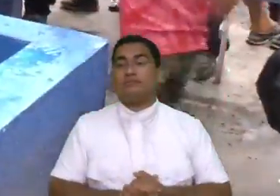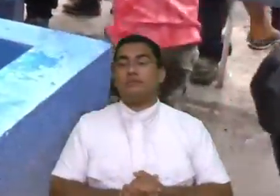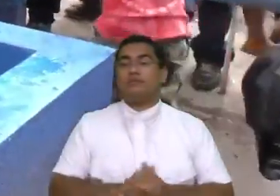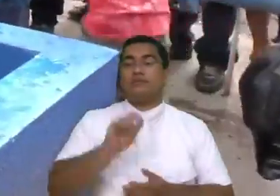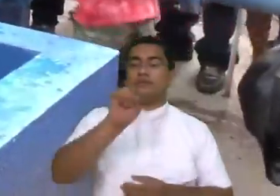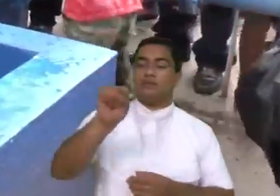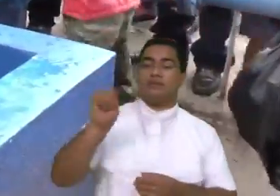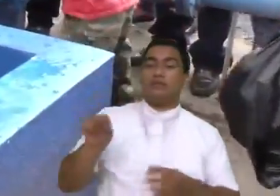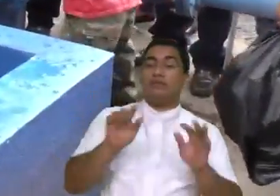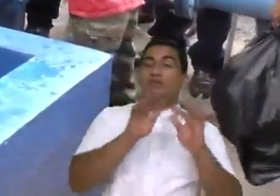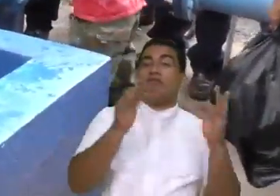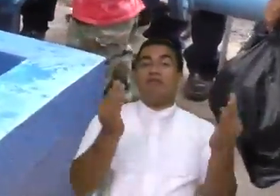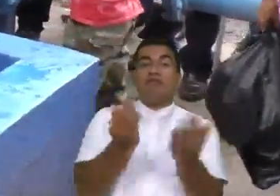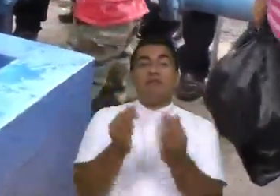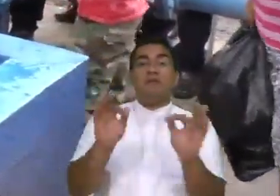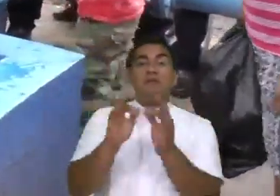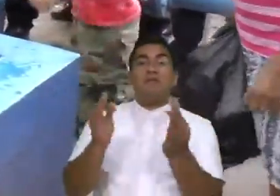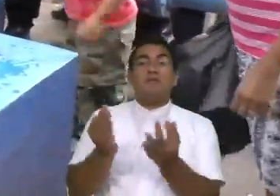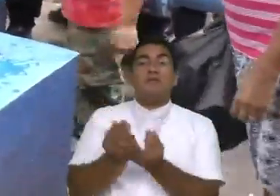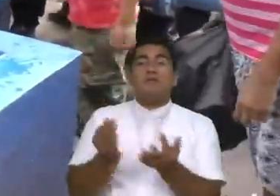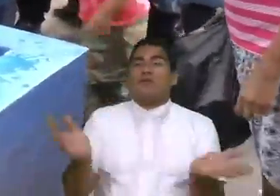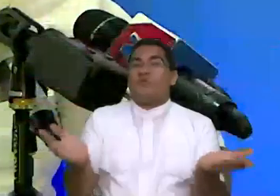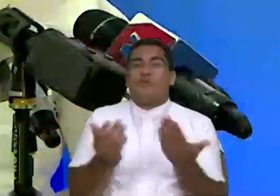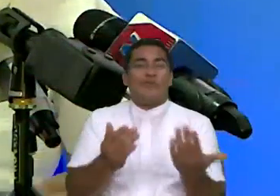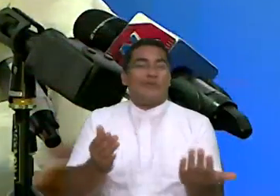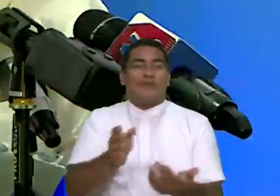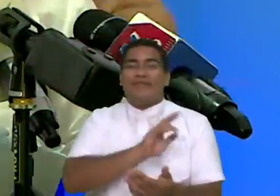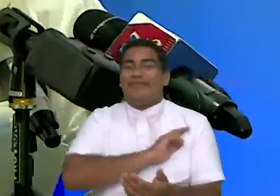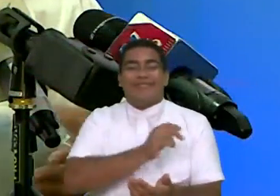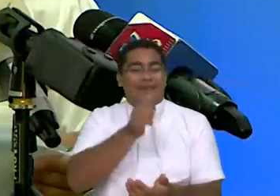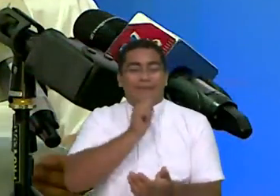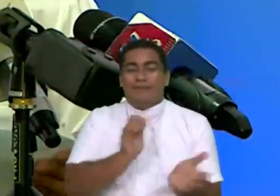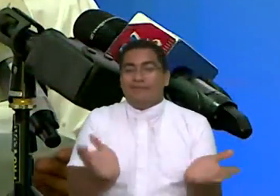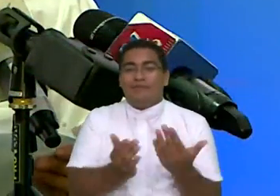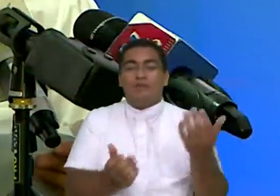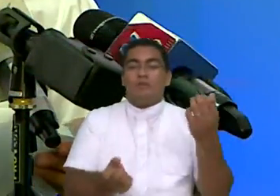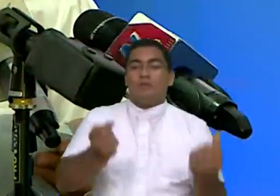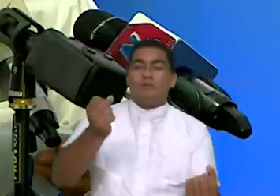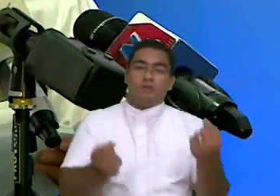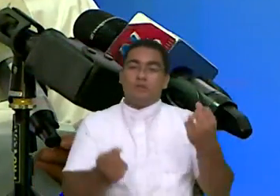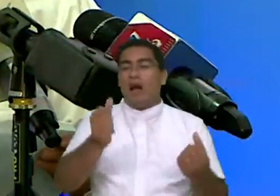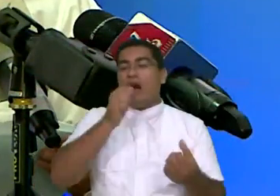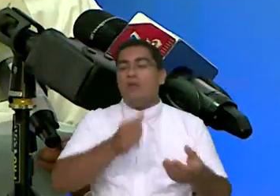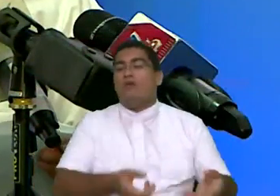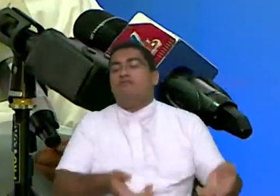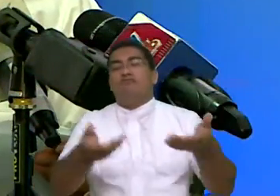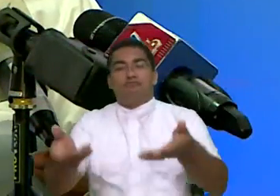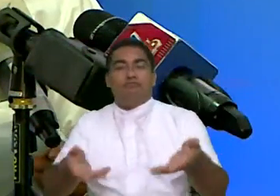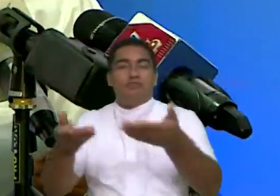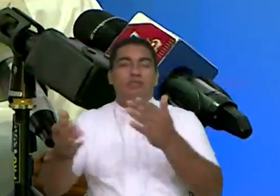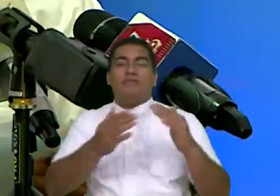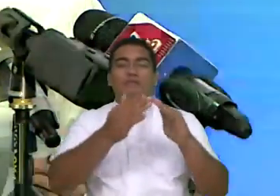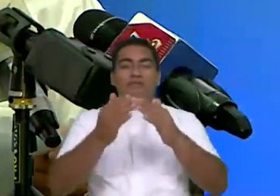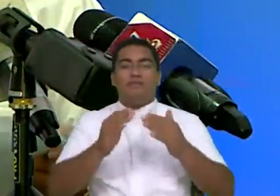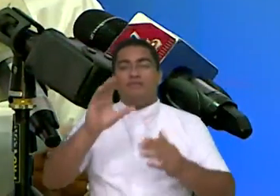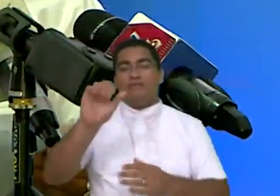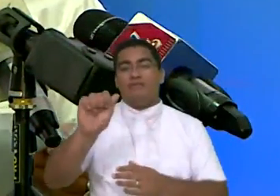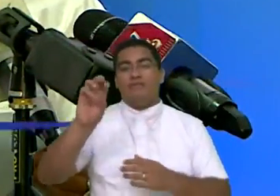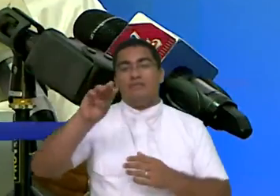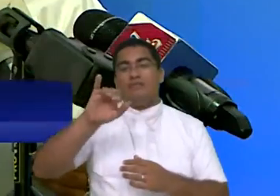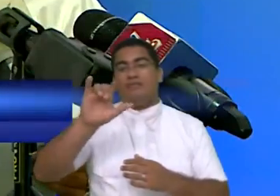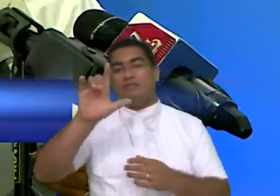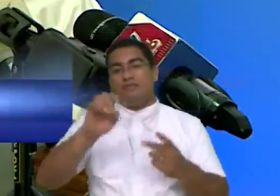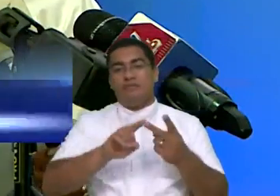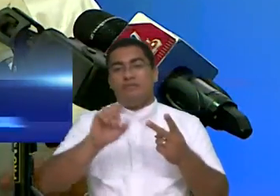estábamos abasteciendo a través de cisterna. Me refiero a los sectores como Camilo Ortega II, Silvio